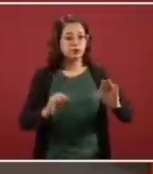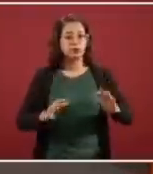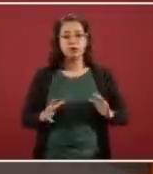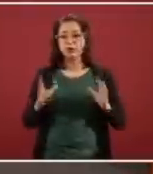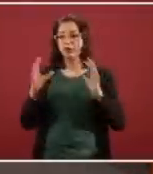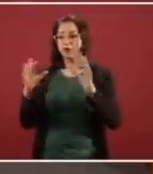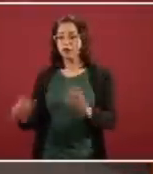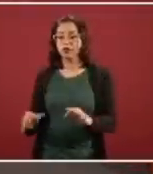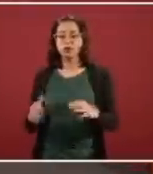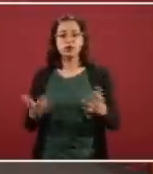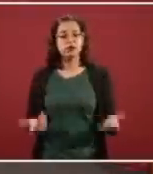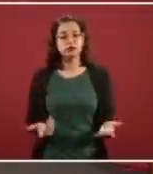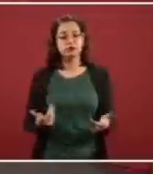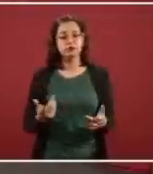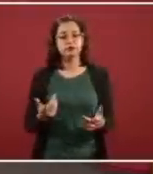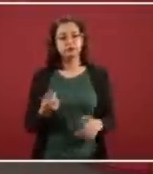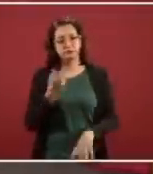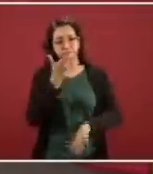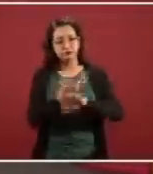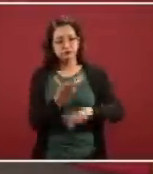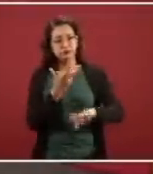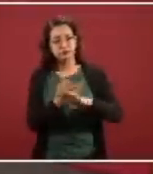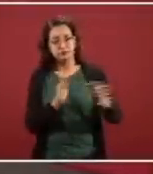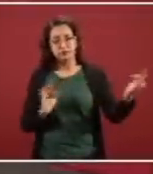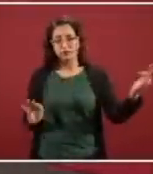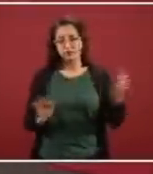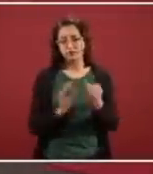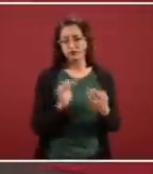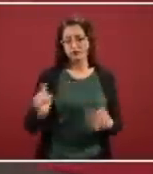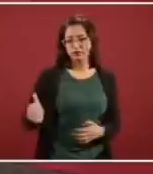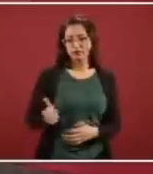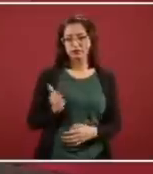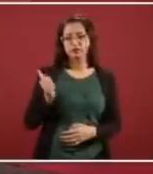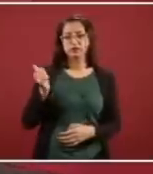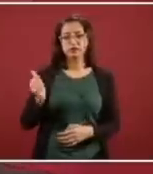buscando el mercado estadounidense,